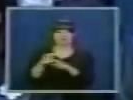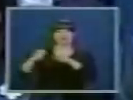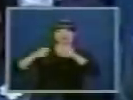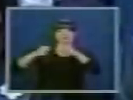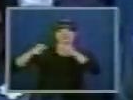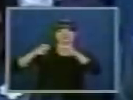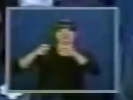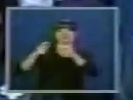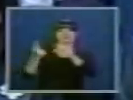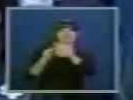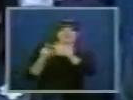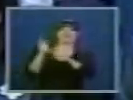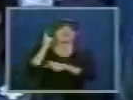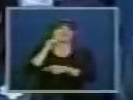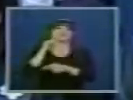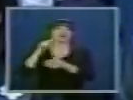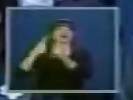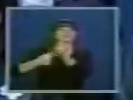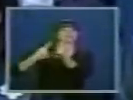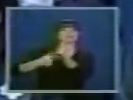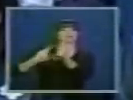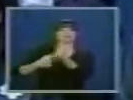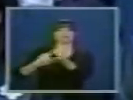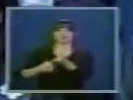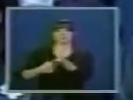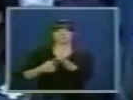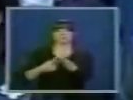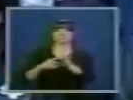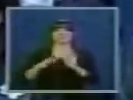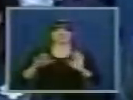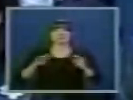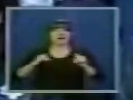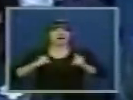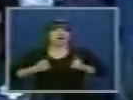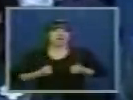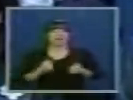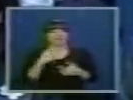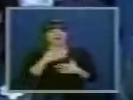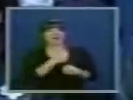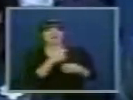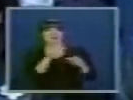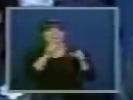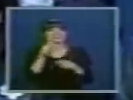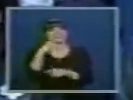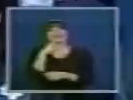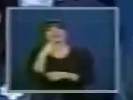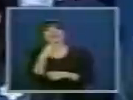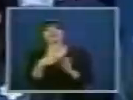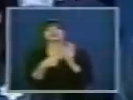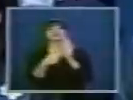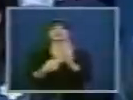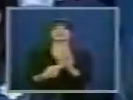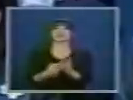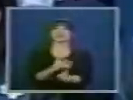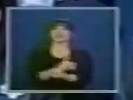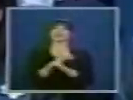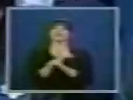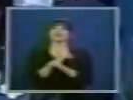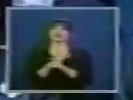por poses y falsos debates. Se cansó de creer en quienes dicen representarlo y defender el interés